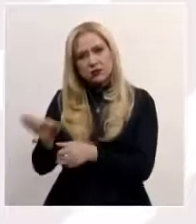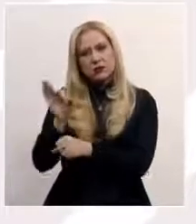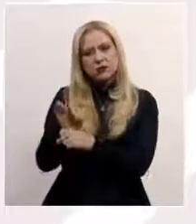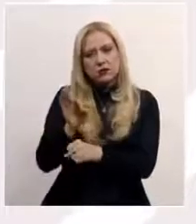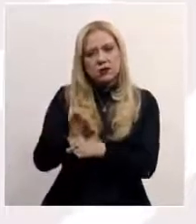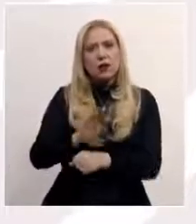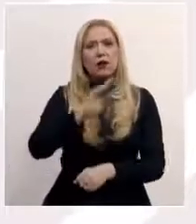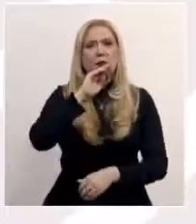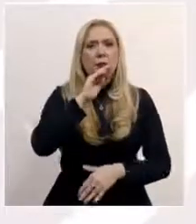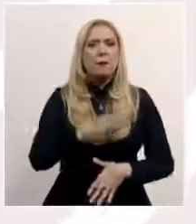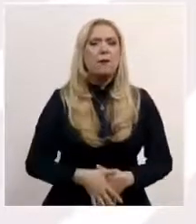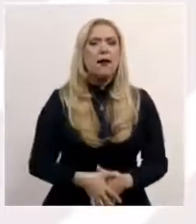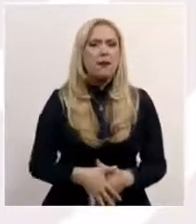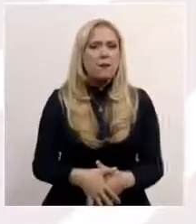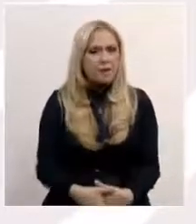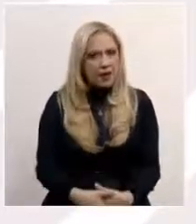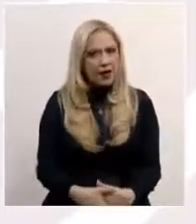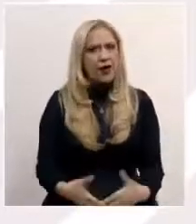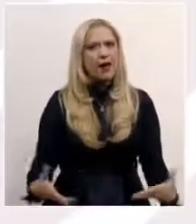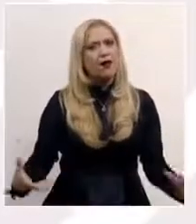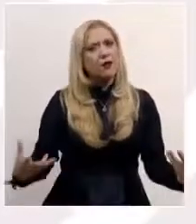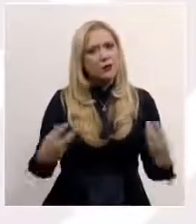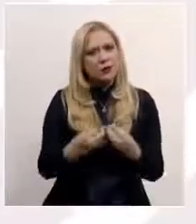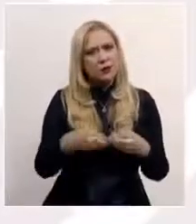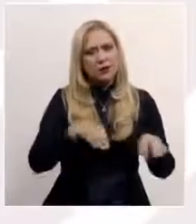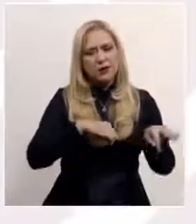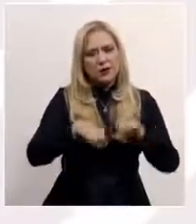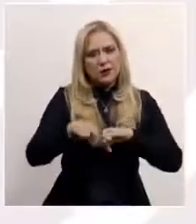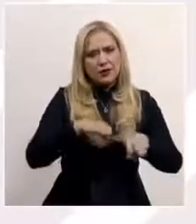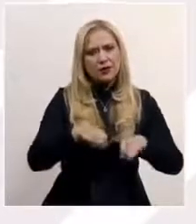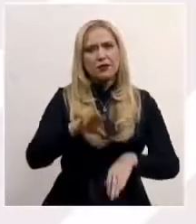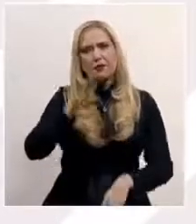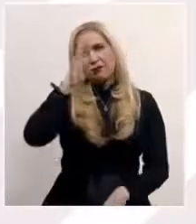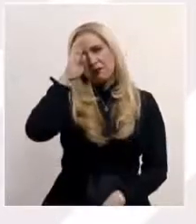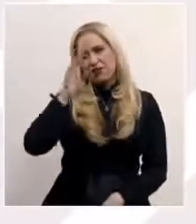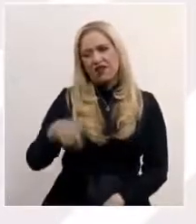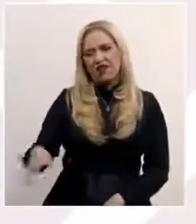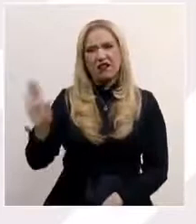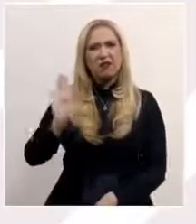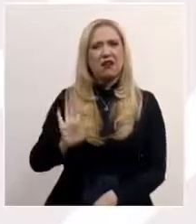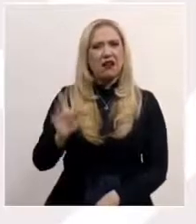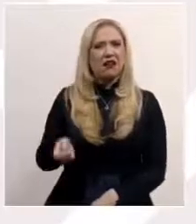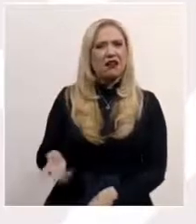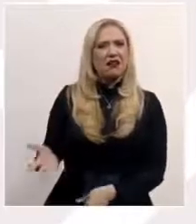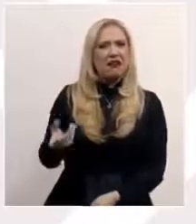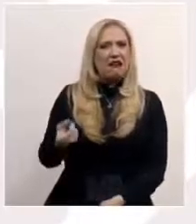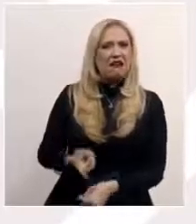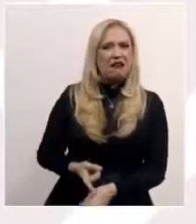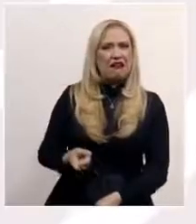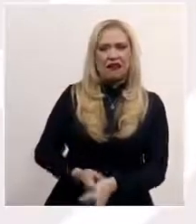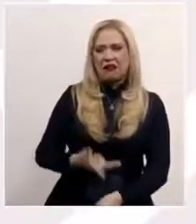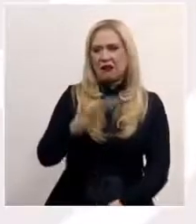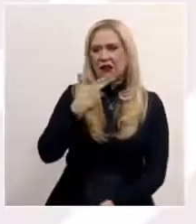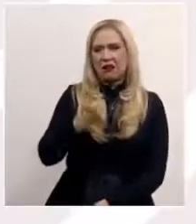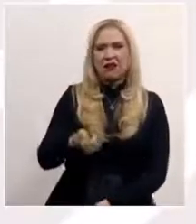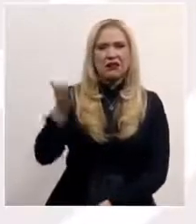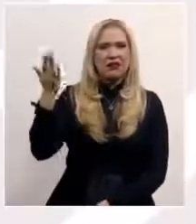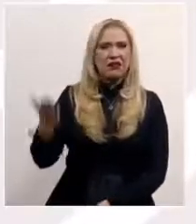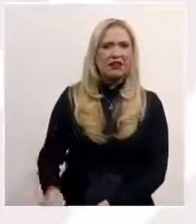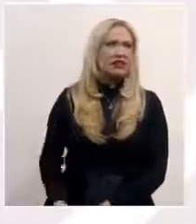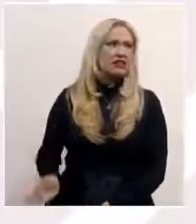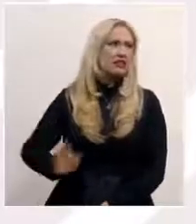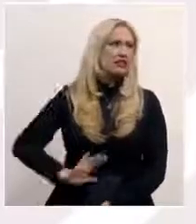la maternidad. Trabajemos porque la maternidad no sea vista como una desventaja, que ser una mujer que es madre no represente